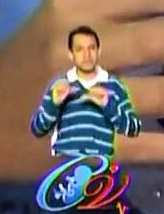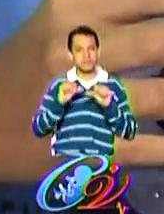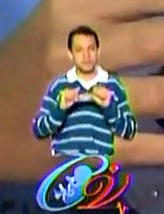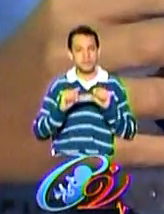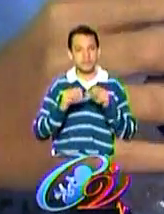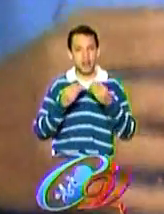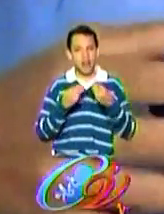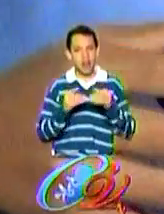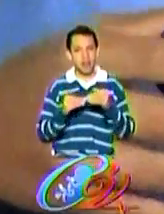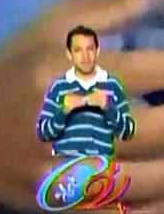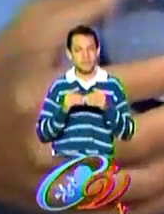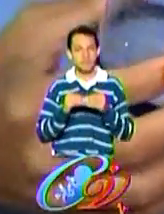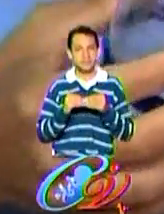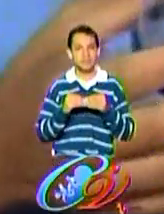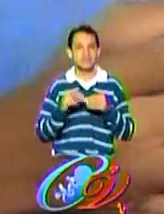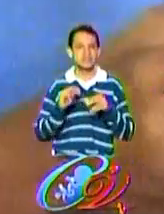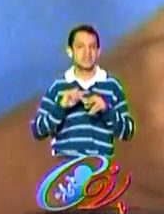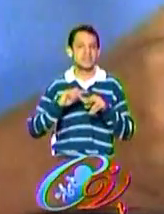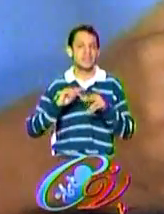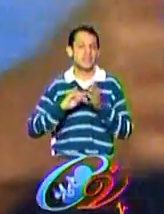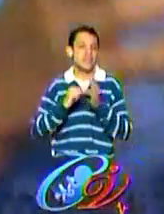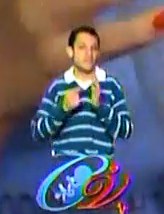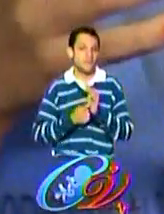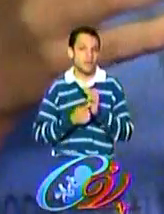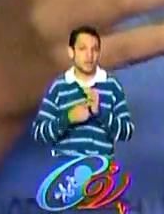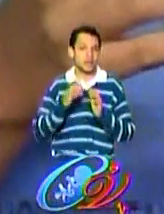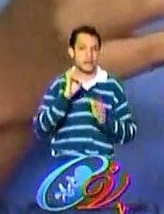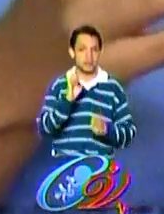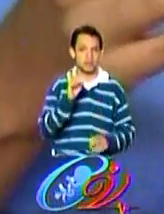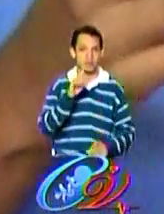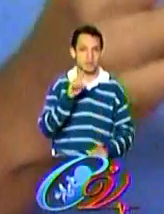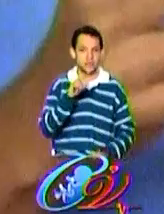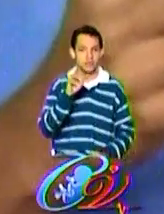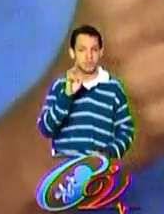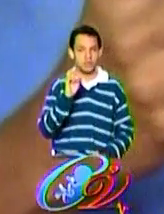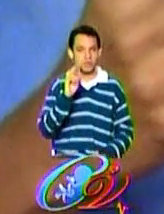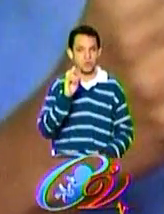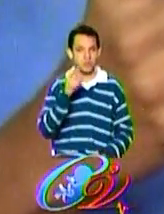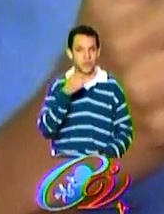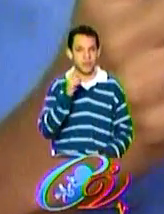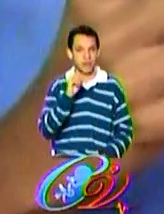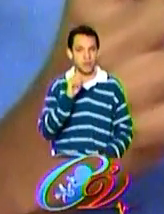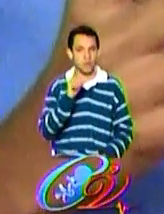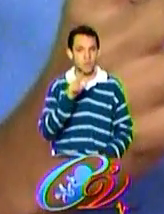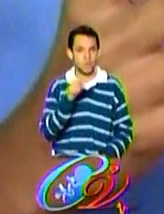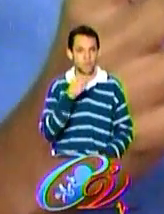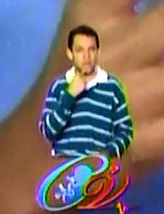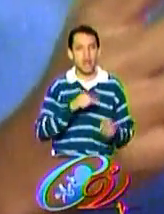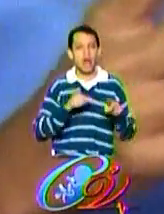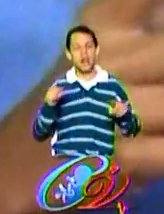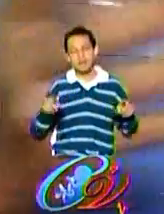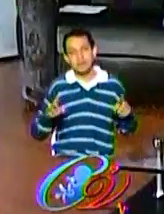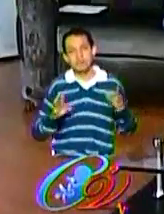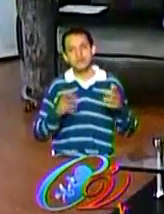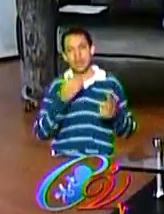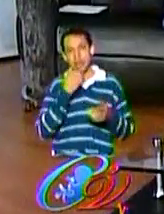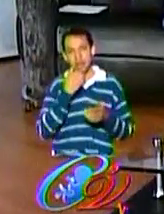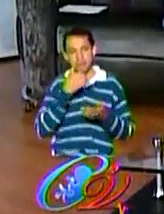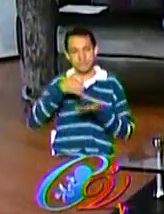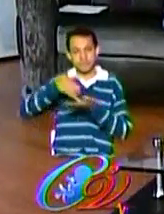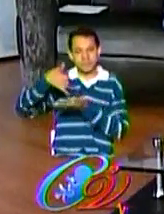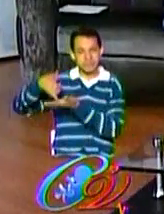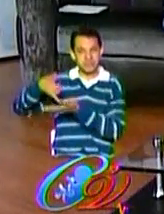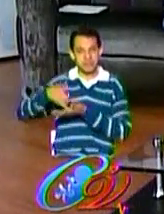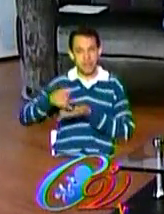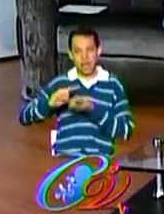como estrógenos. Entonces resulta que uno ve, por ejemplo, que hay mucha gente, por ejemplo, con cambios